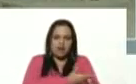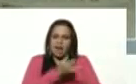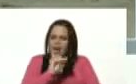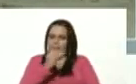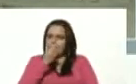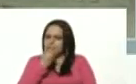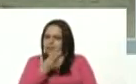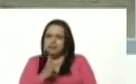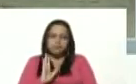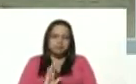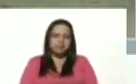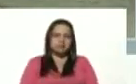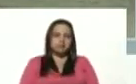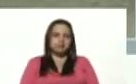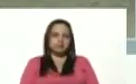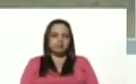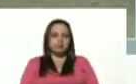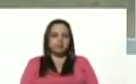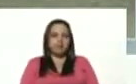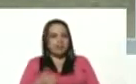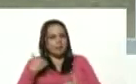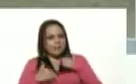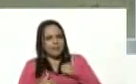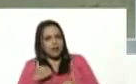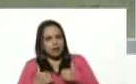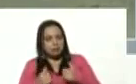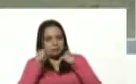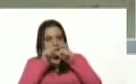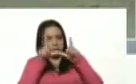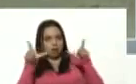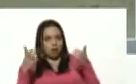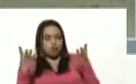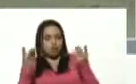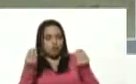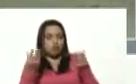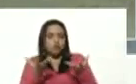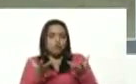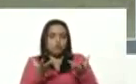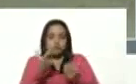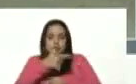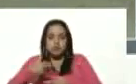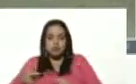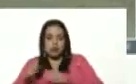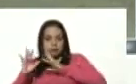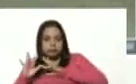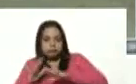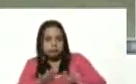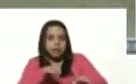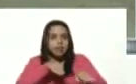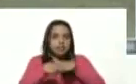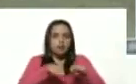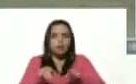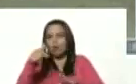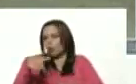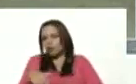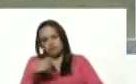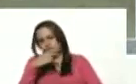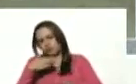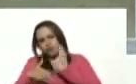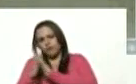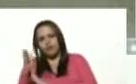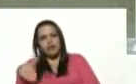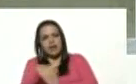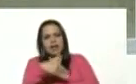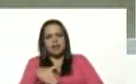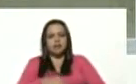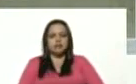bien. El miércoles era impresionante el número de gente en la calle y el jueves. Hoy no sé, hoy no he salido a la calle, ahora le damos